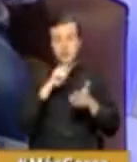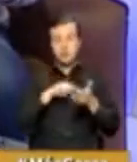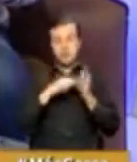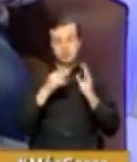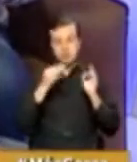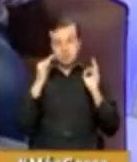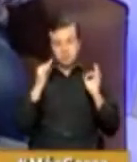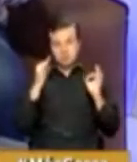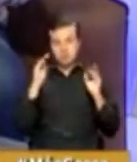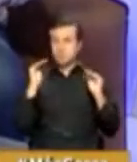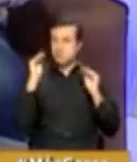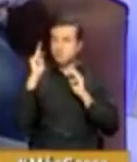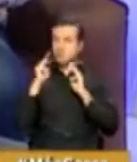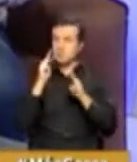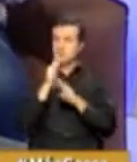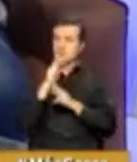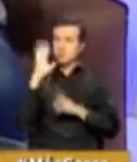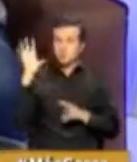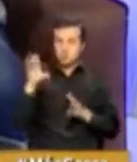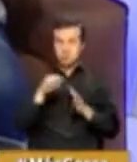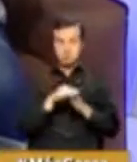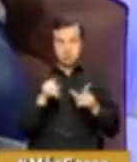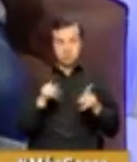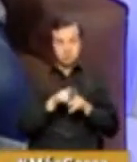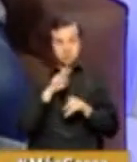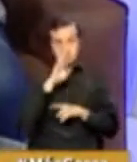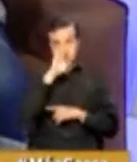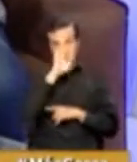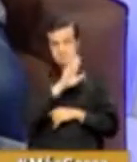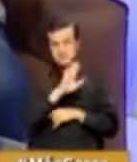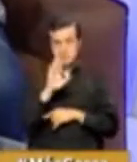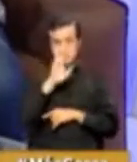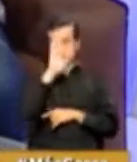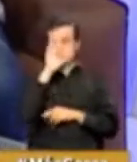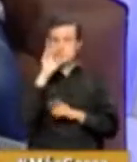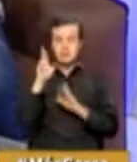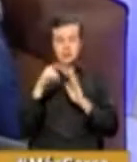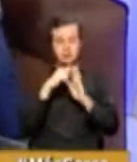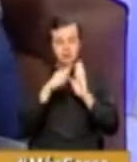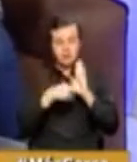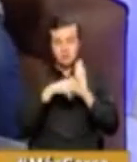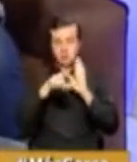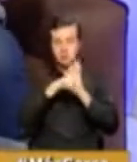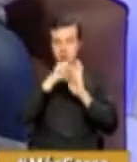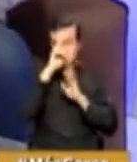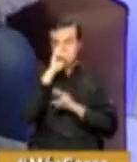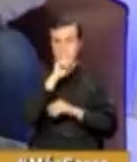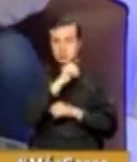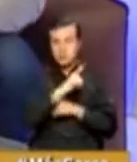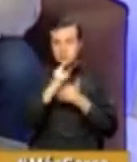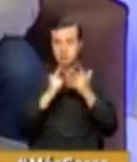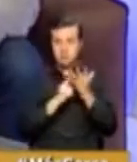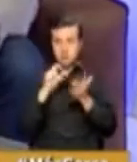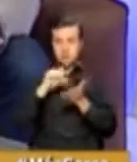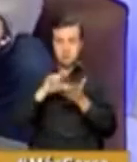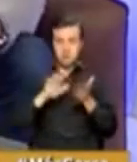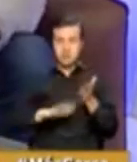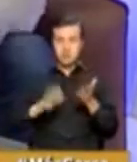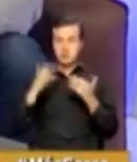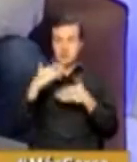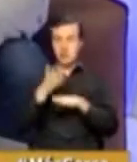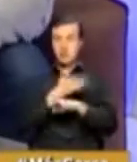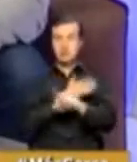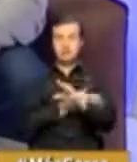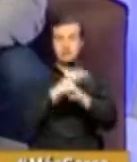este primer mundo, como le dicen. Sí, tenga cuidado siempre y cumpla las reglas importantes de cada una de nuestras ciudades. Les